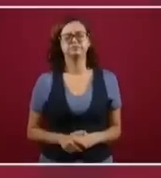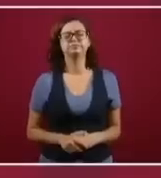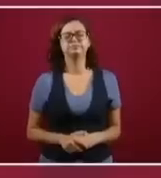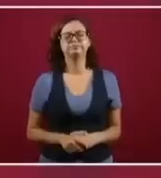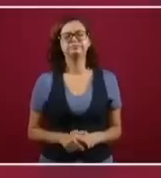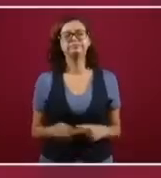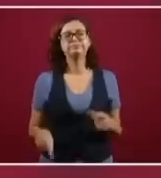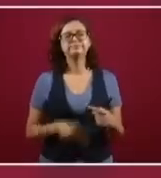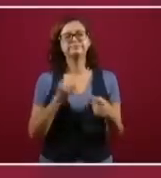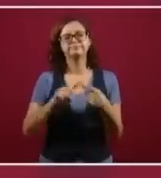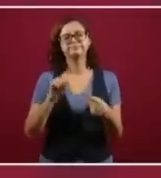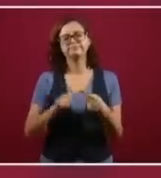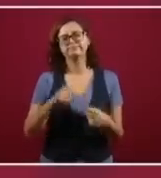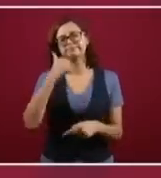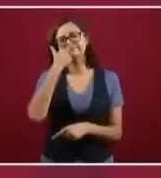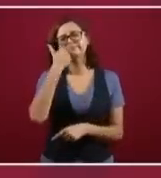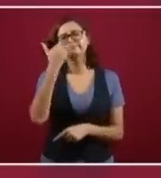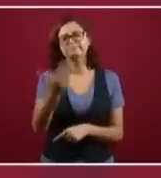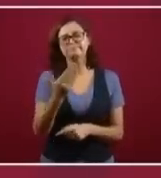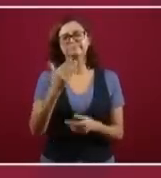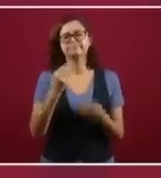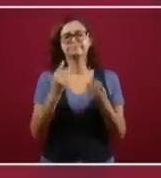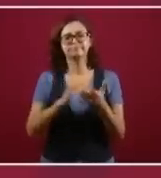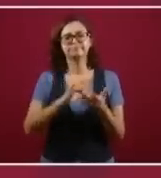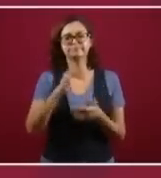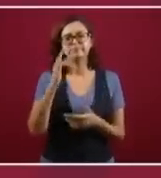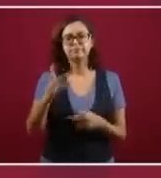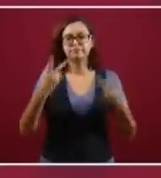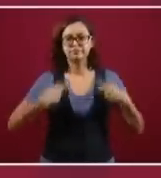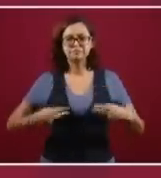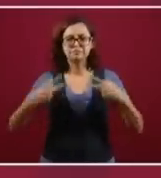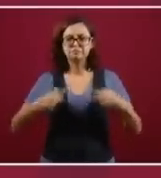primero, por el buen comportamiento